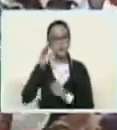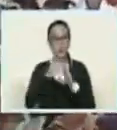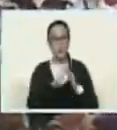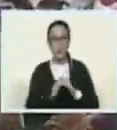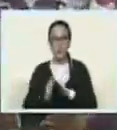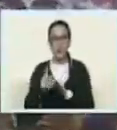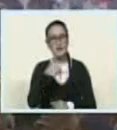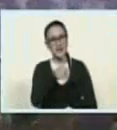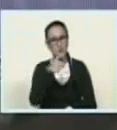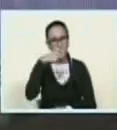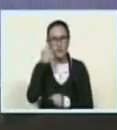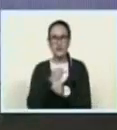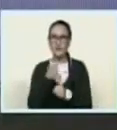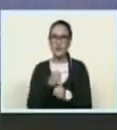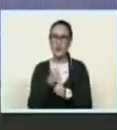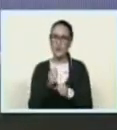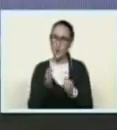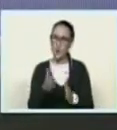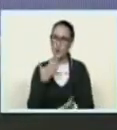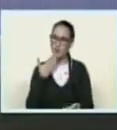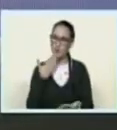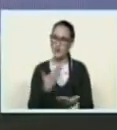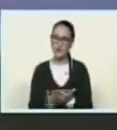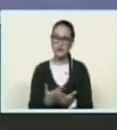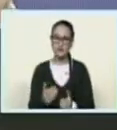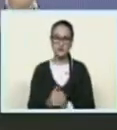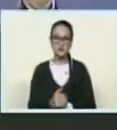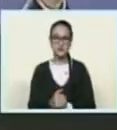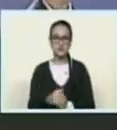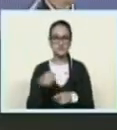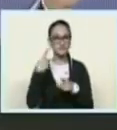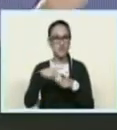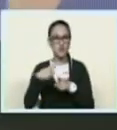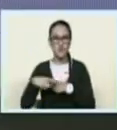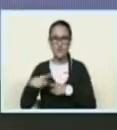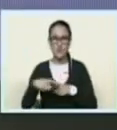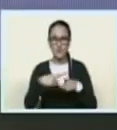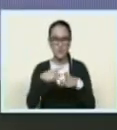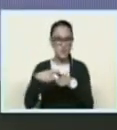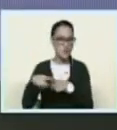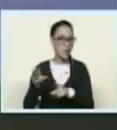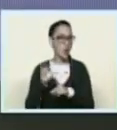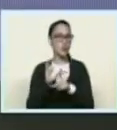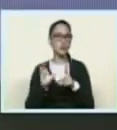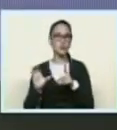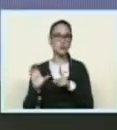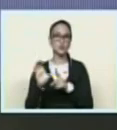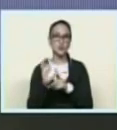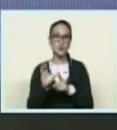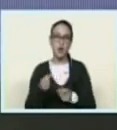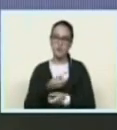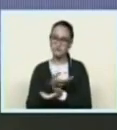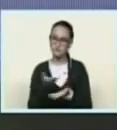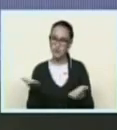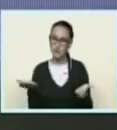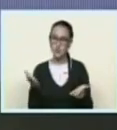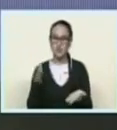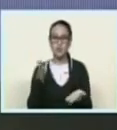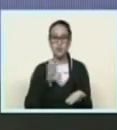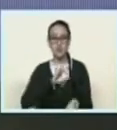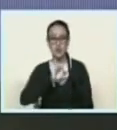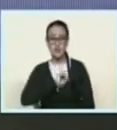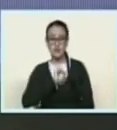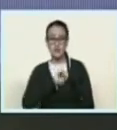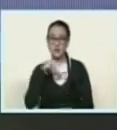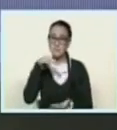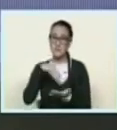trabajador. Quiero agradecer a la diversidad cultural que expresa la identidad mirandina.